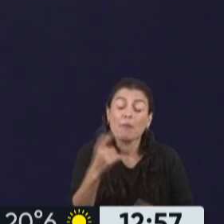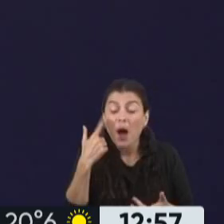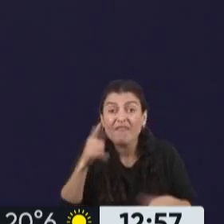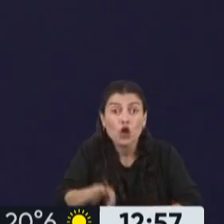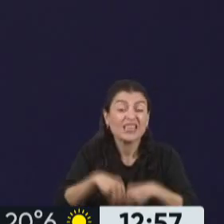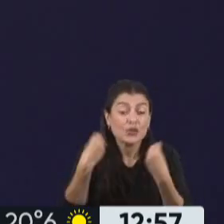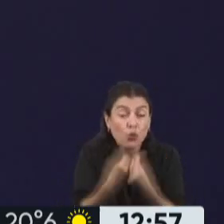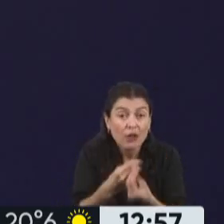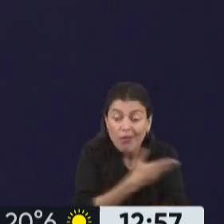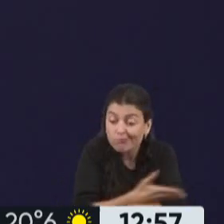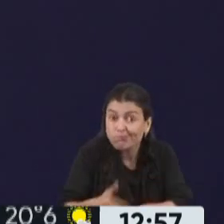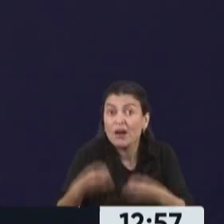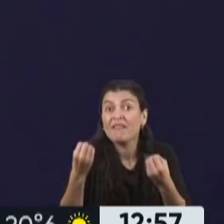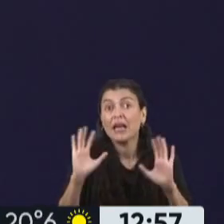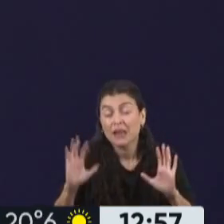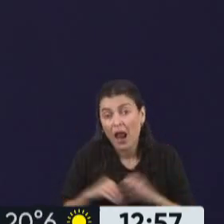vemos hoy en la